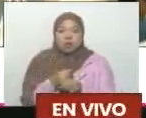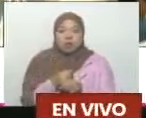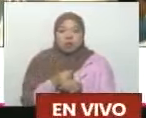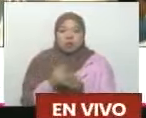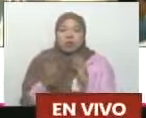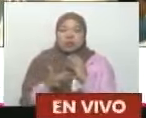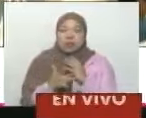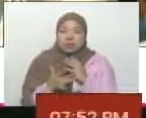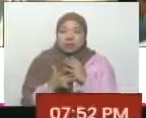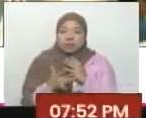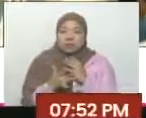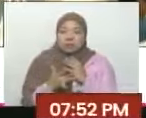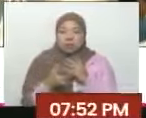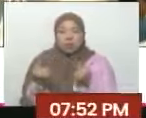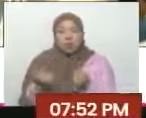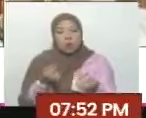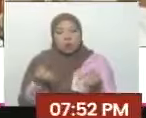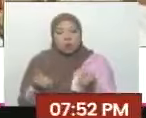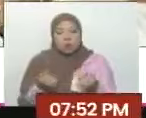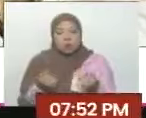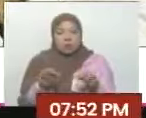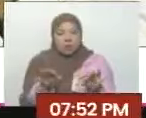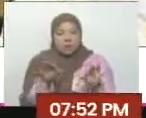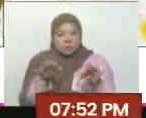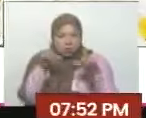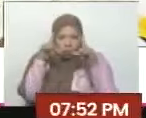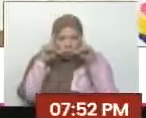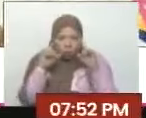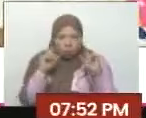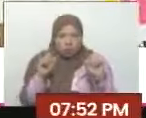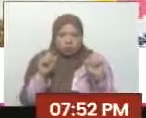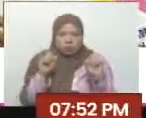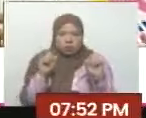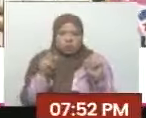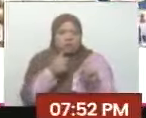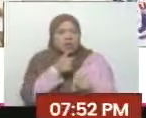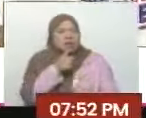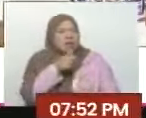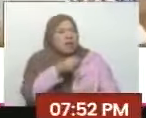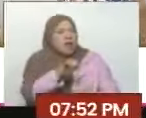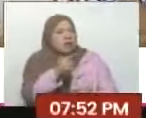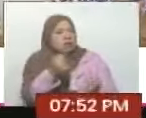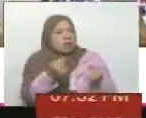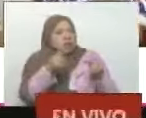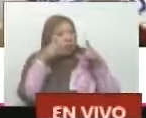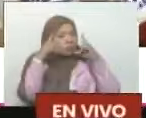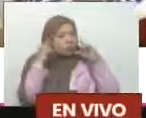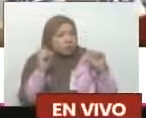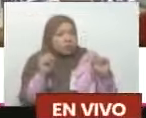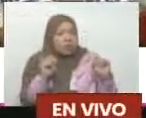técnico, los economistas tienen una especialidad que la estudian. ¿Quién de ustedes es economista?